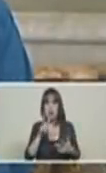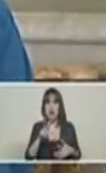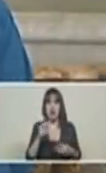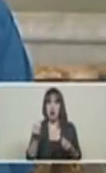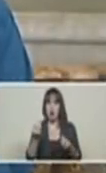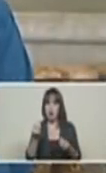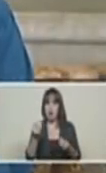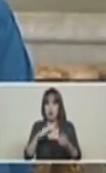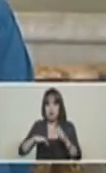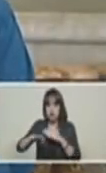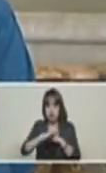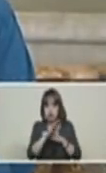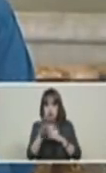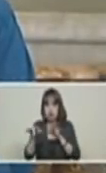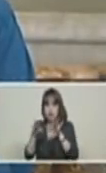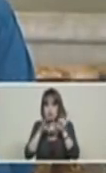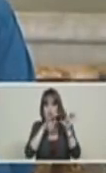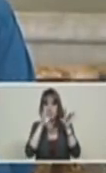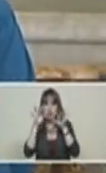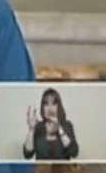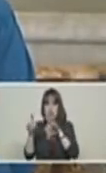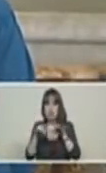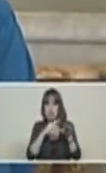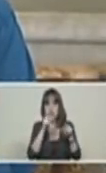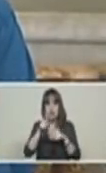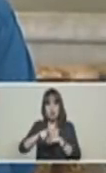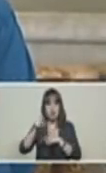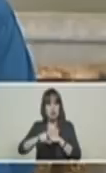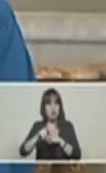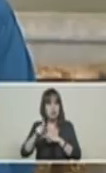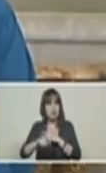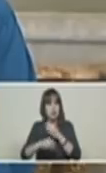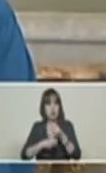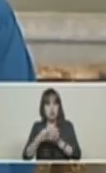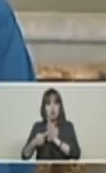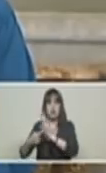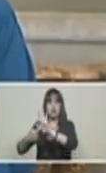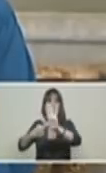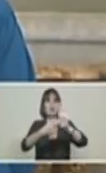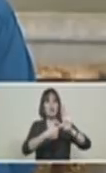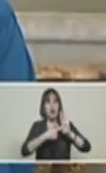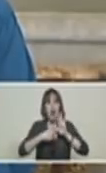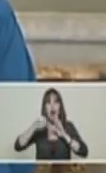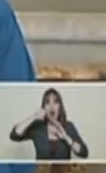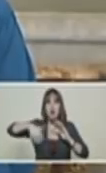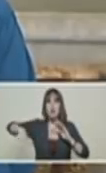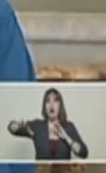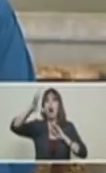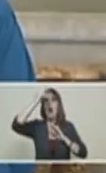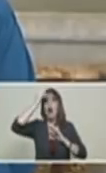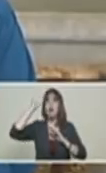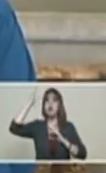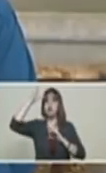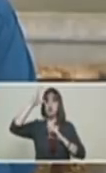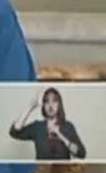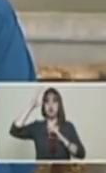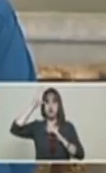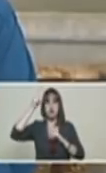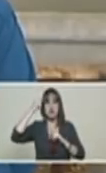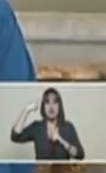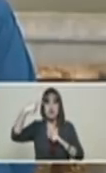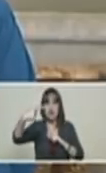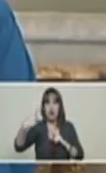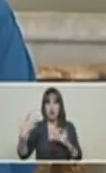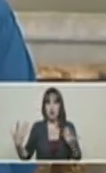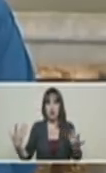se invisibilice lo que es necesario para que el pueblo tenga conciencia del esfuerzo que planificamos, del esfuerzo